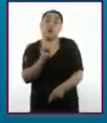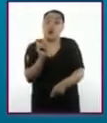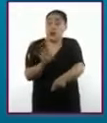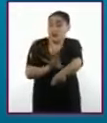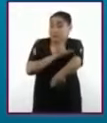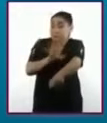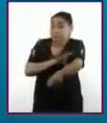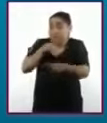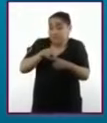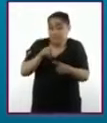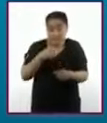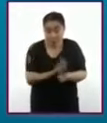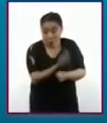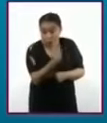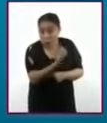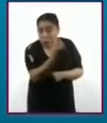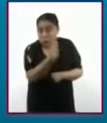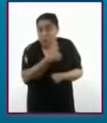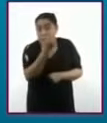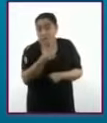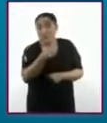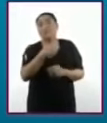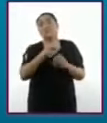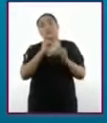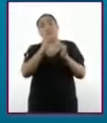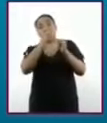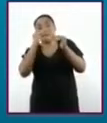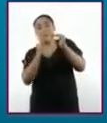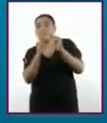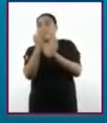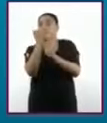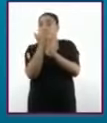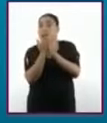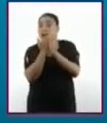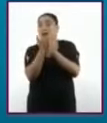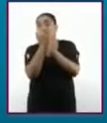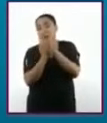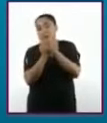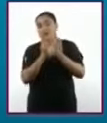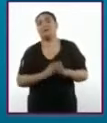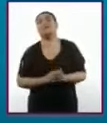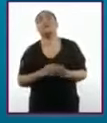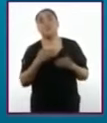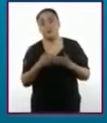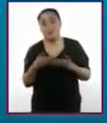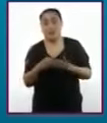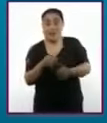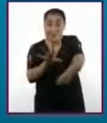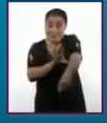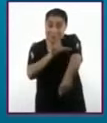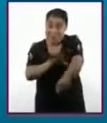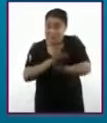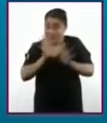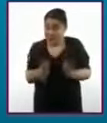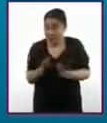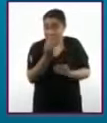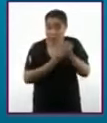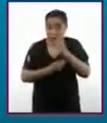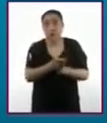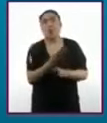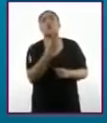adquiere con el alimento disminuye de un nivel inferior a uno superior. La mayor parte de la energía adquirida se utiliza